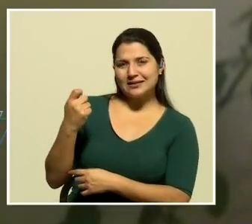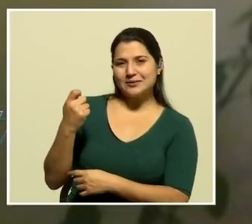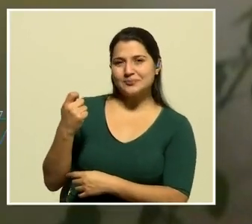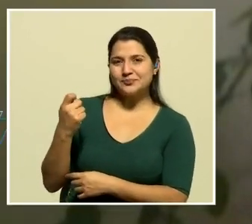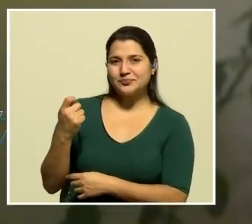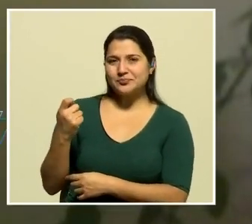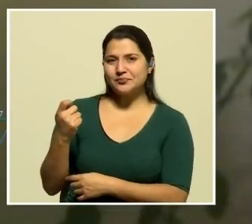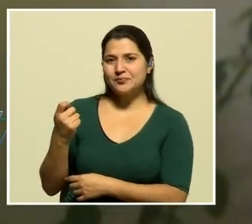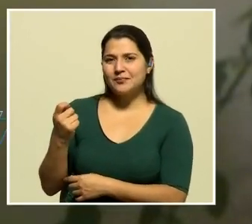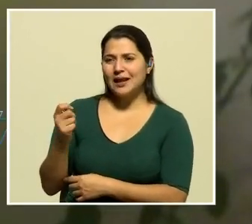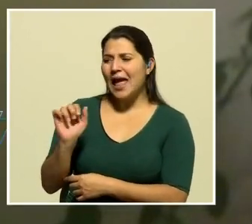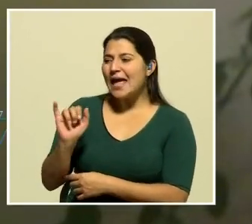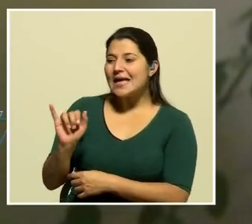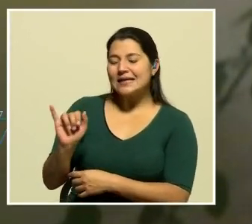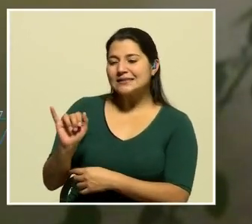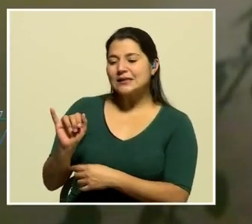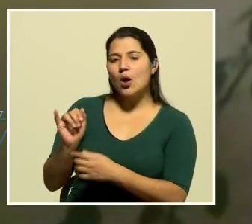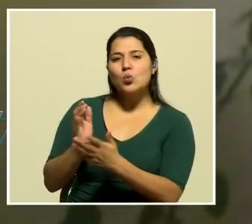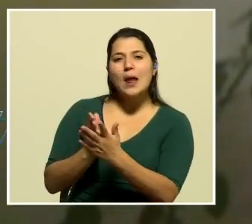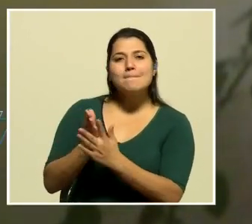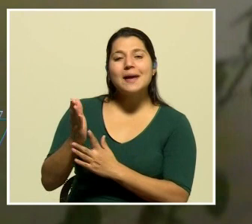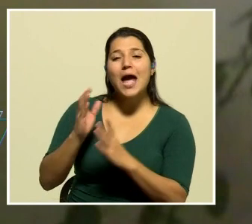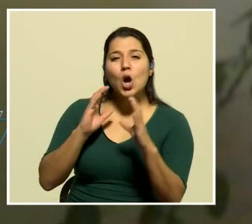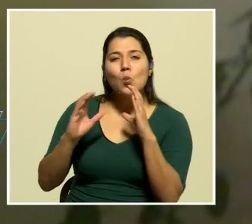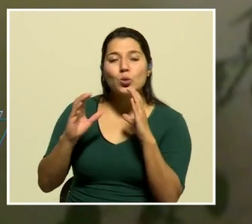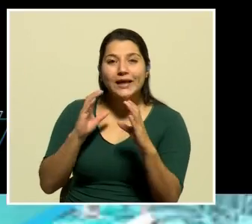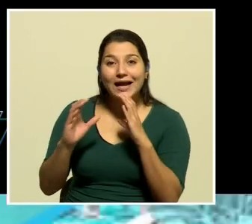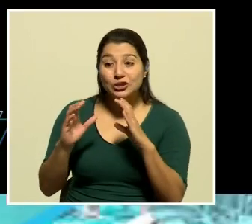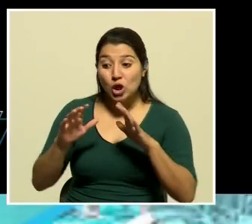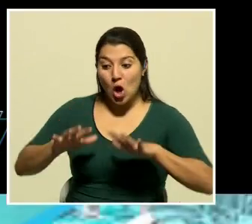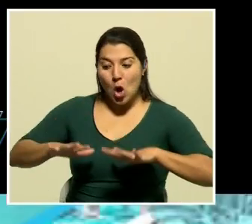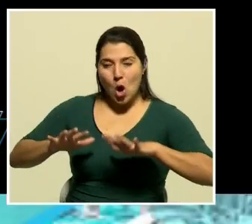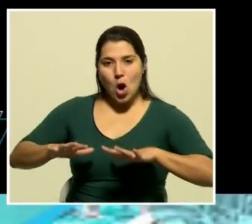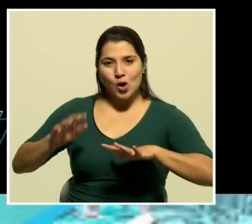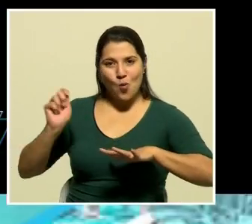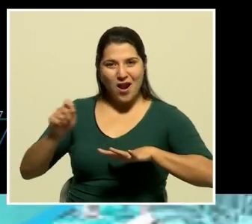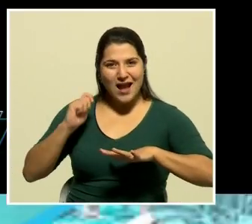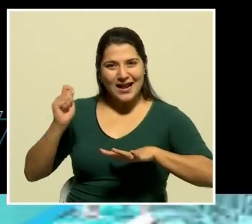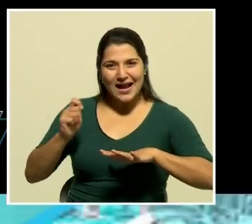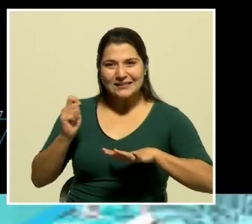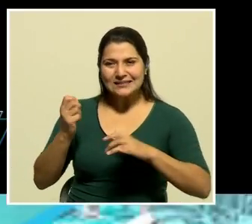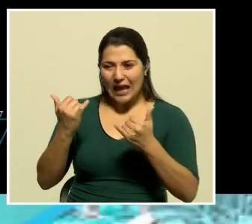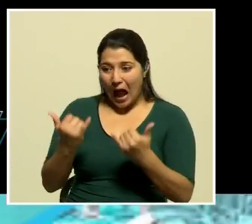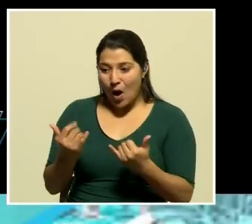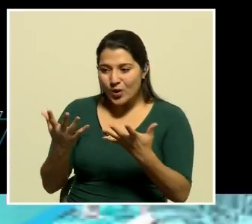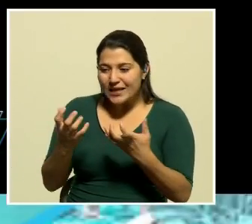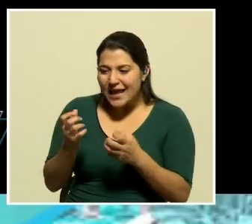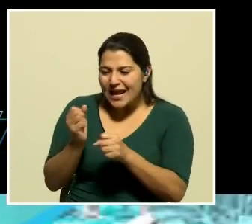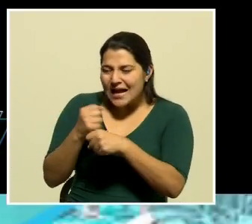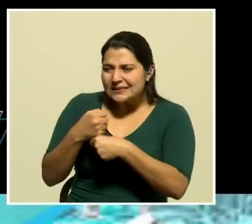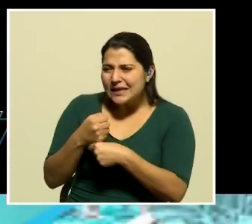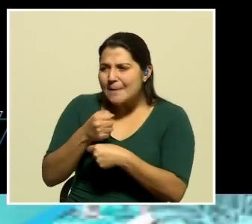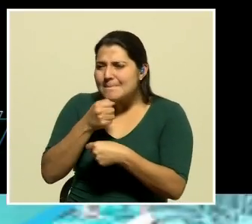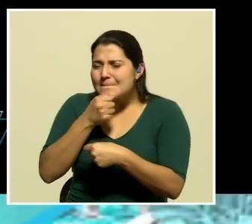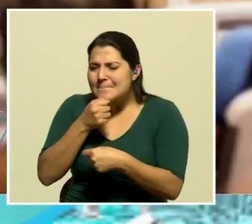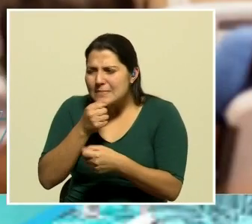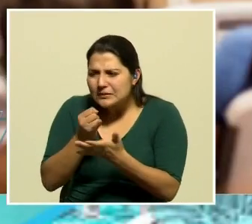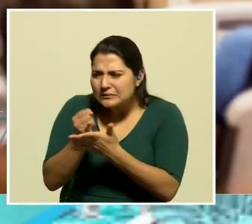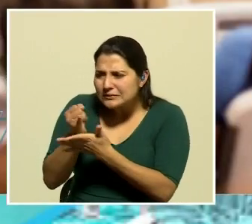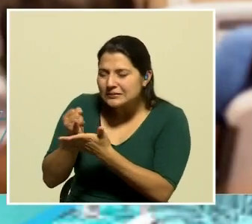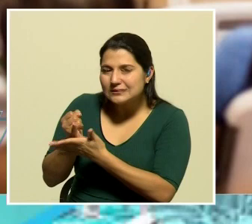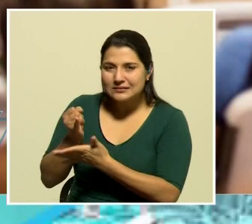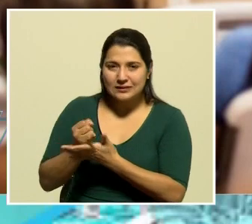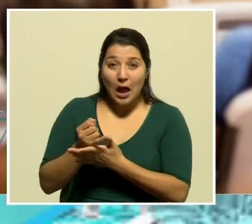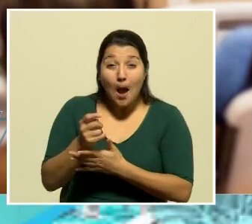los medios de comunicación locales que se está encargando de hacer periodismo de investigación. Pocos